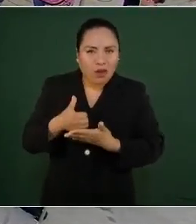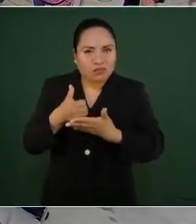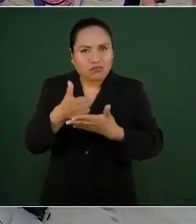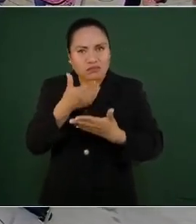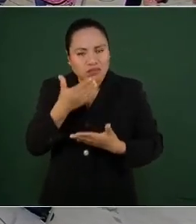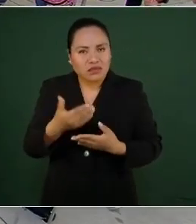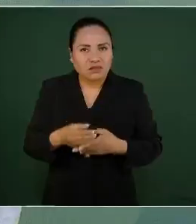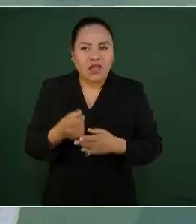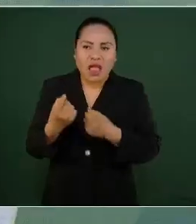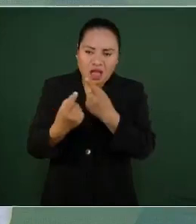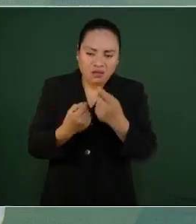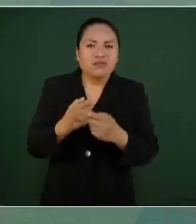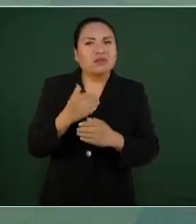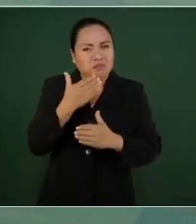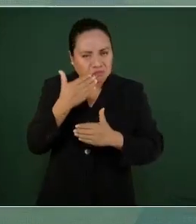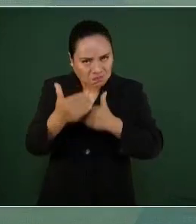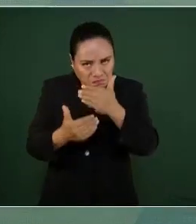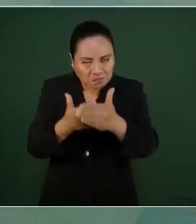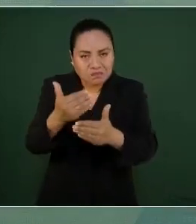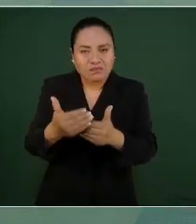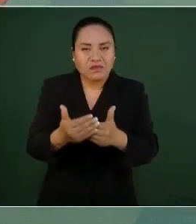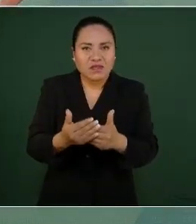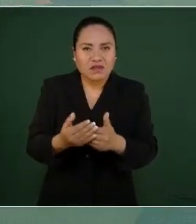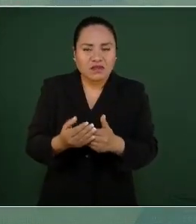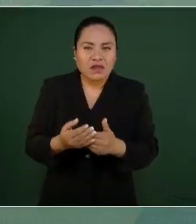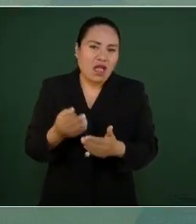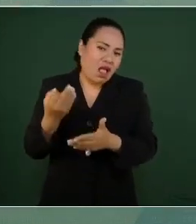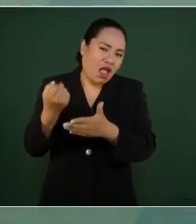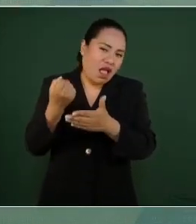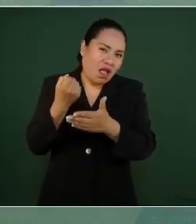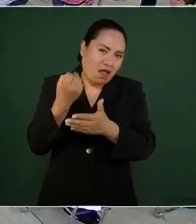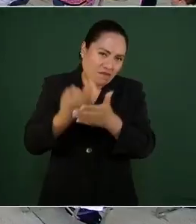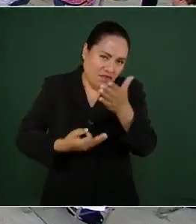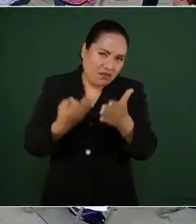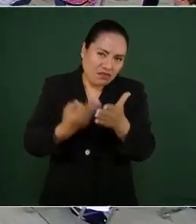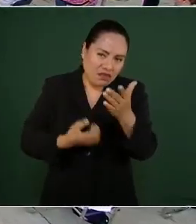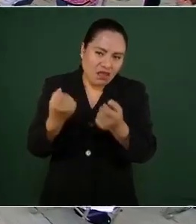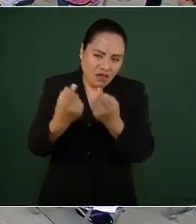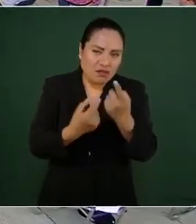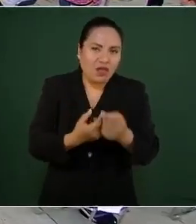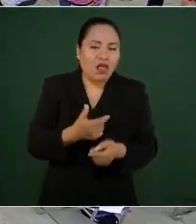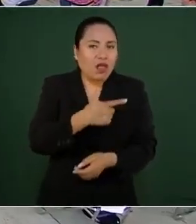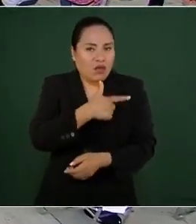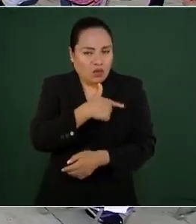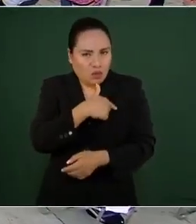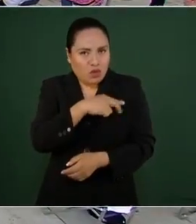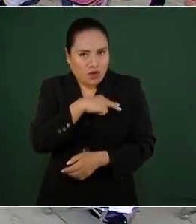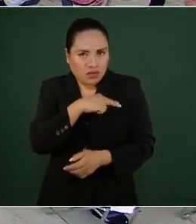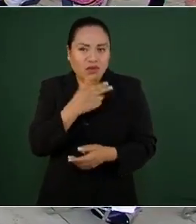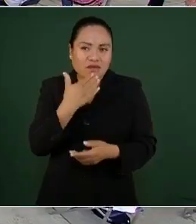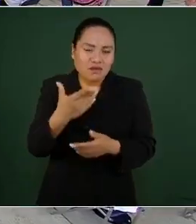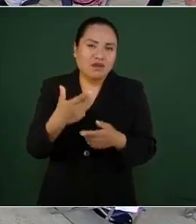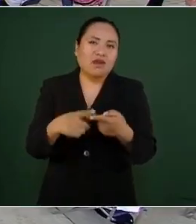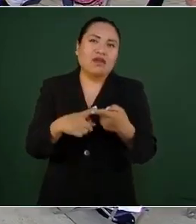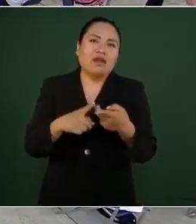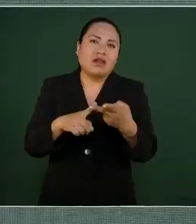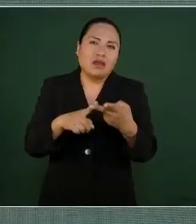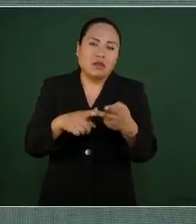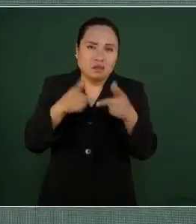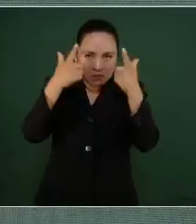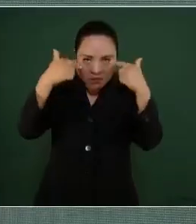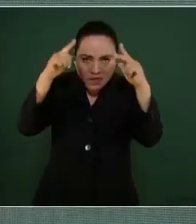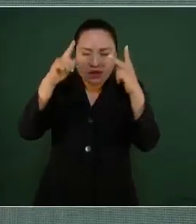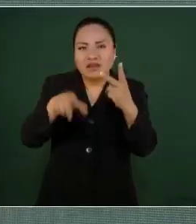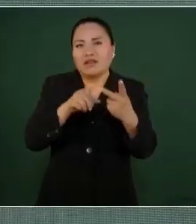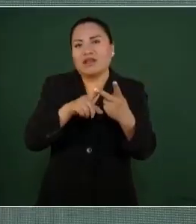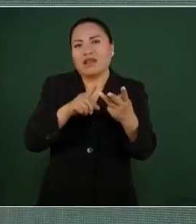pero todo esto lo aplicamos y nos ayuda la Guardia Nacional, y nos ayuda Marina, y nos ayuda